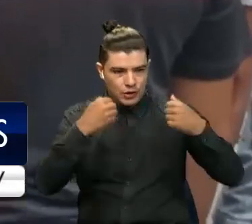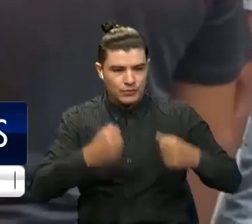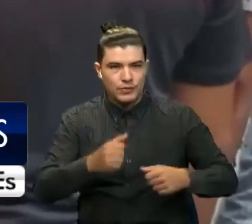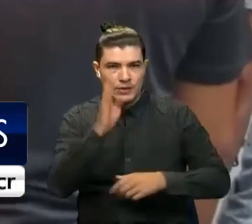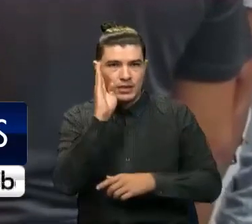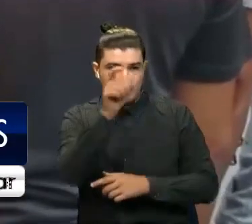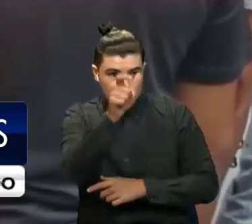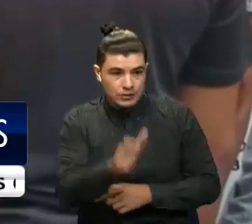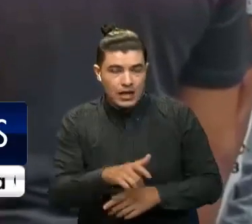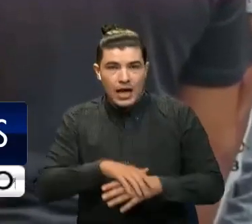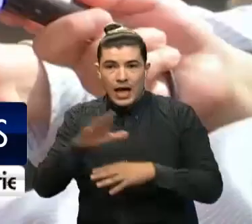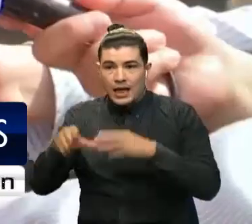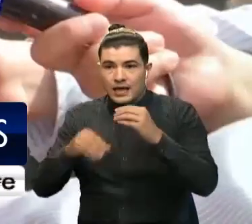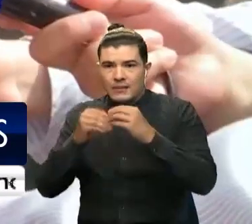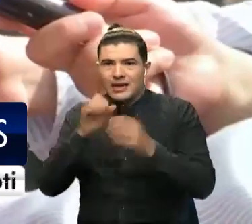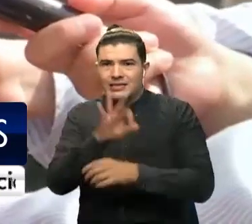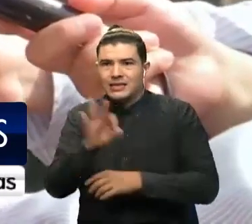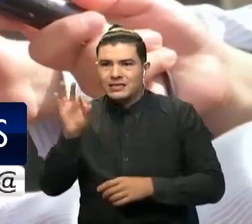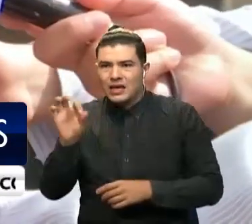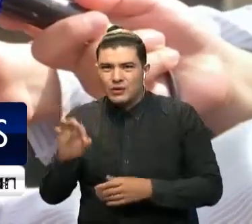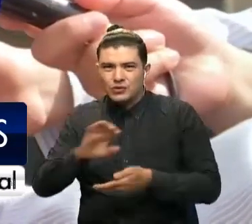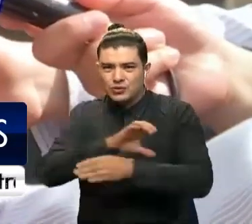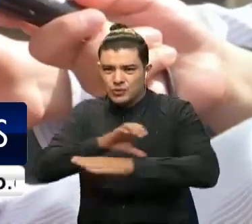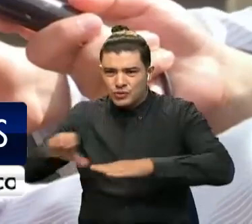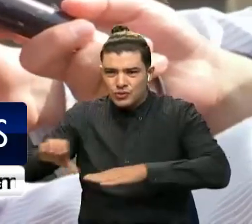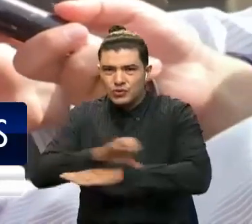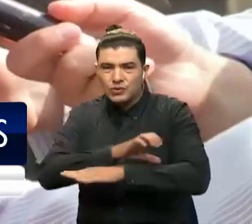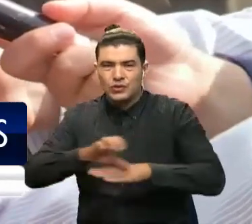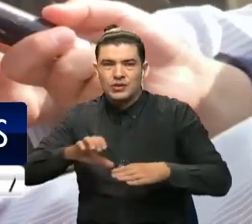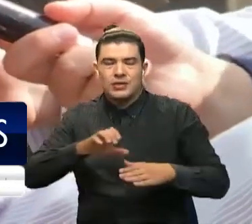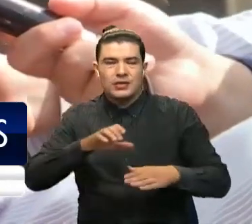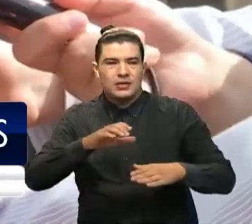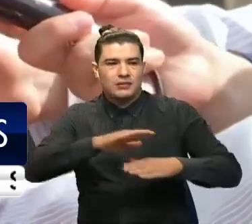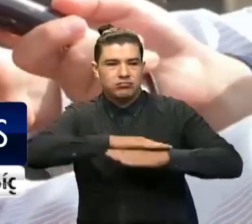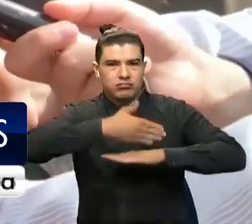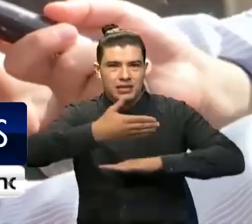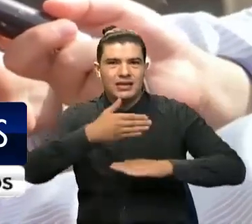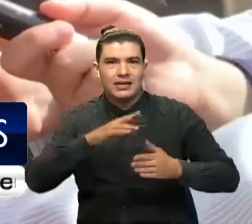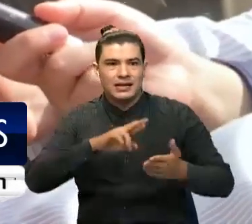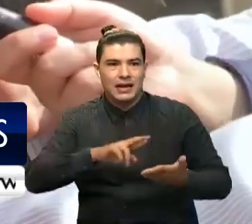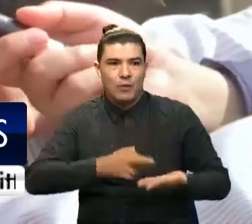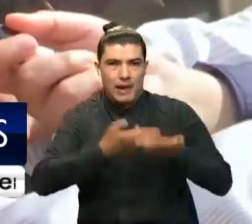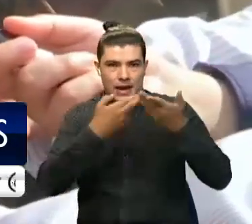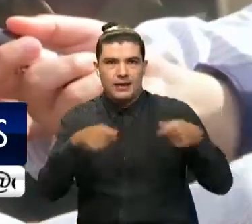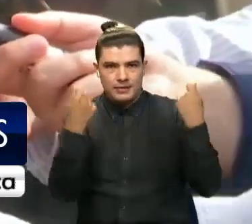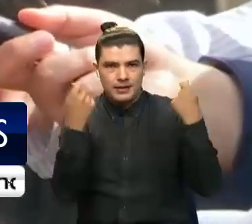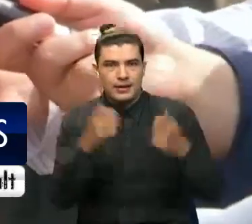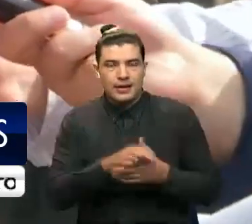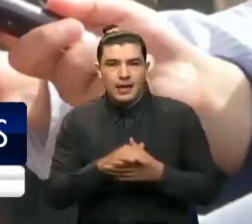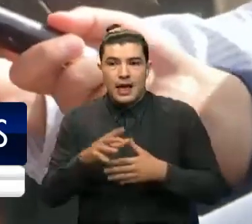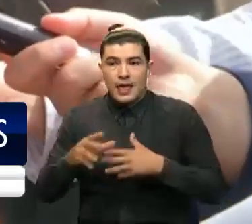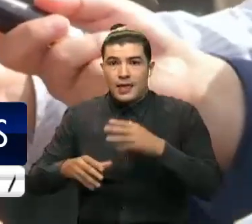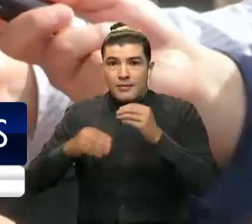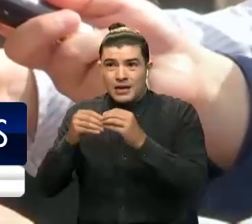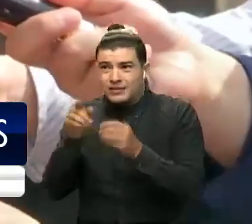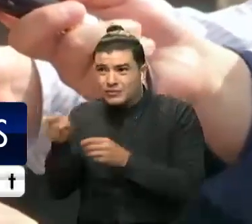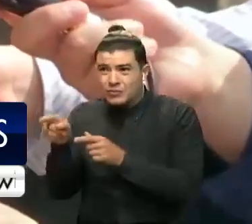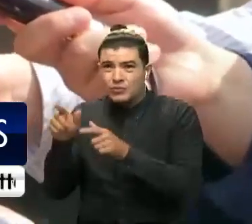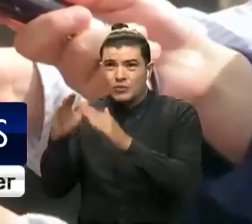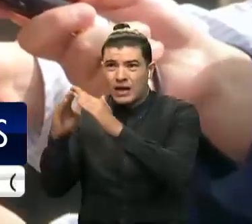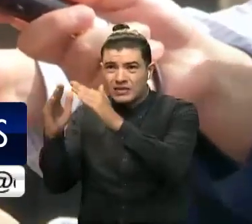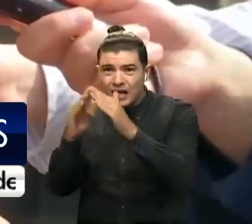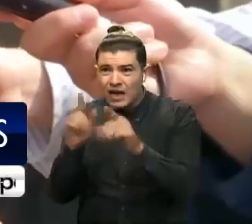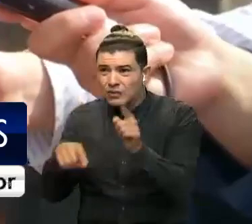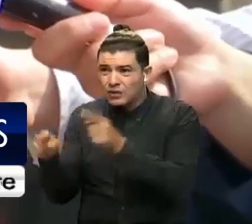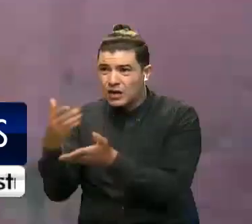portátiles computadores recuperados y también un proceso de extinción contra estas organizaciones